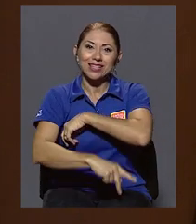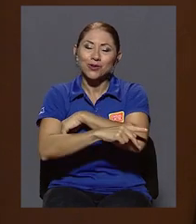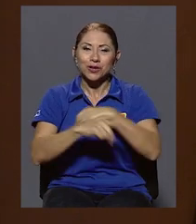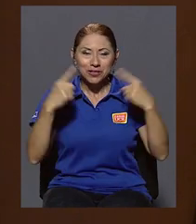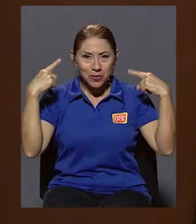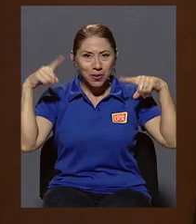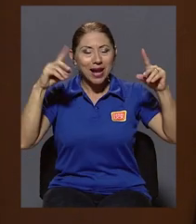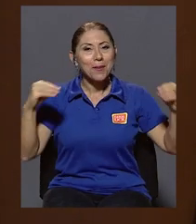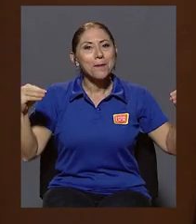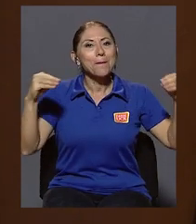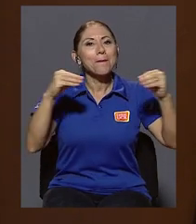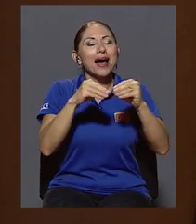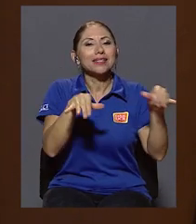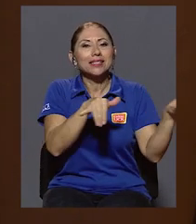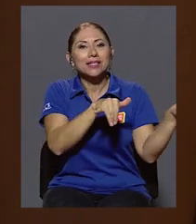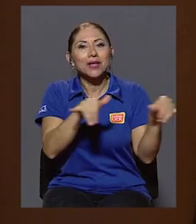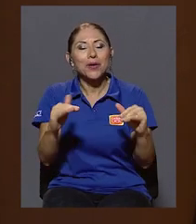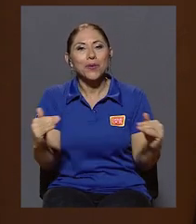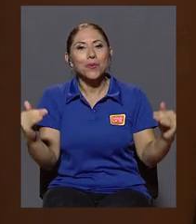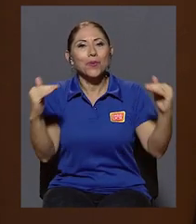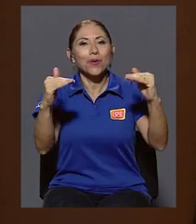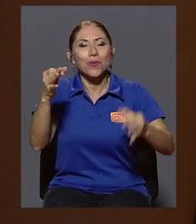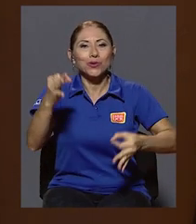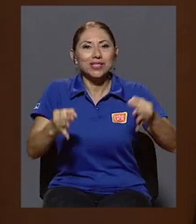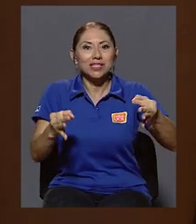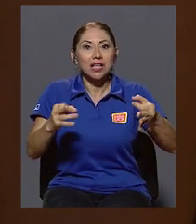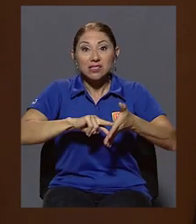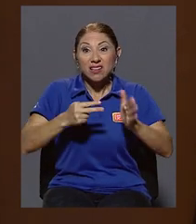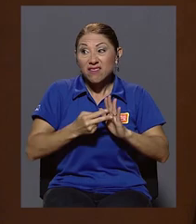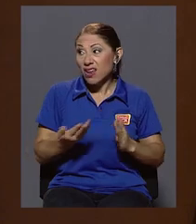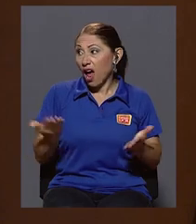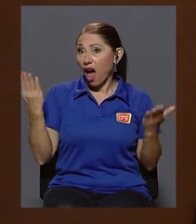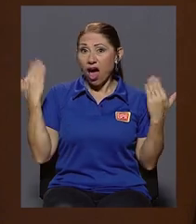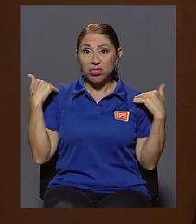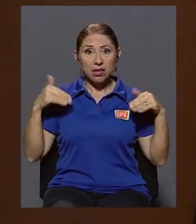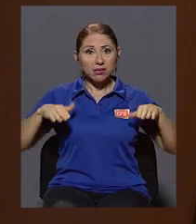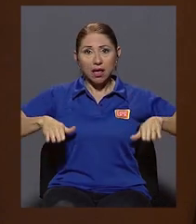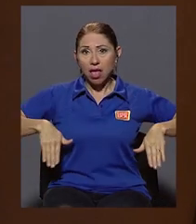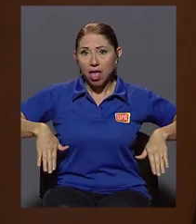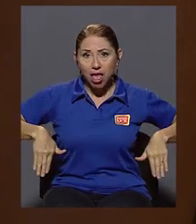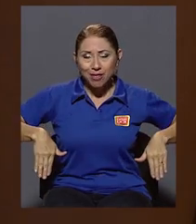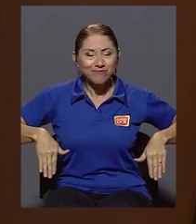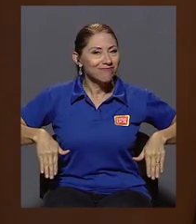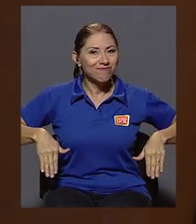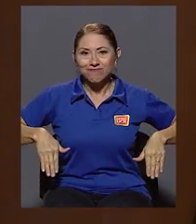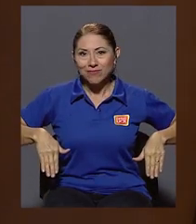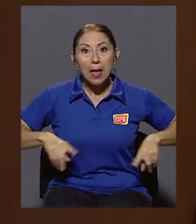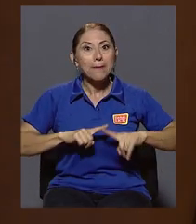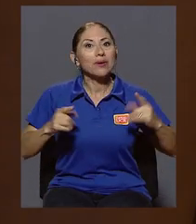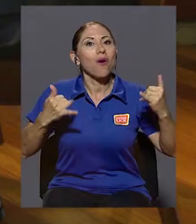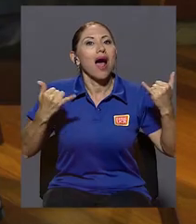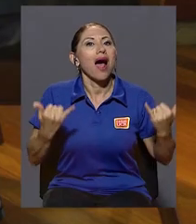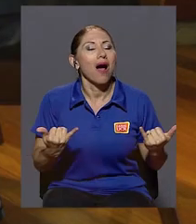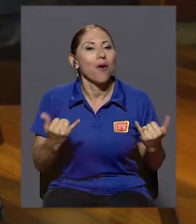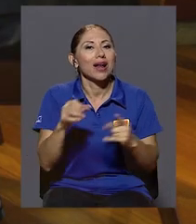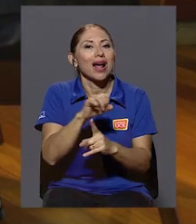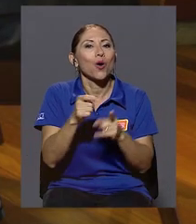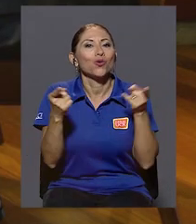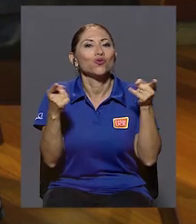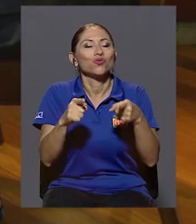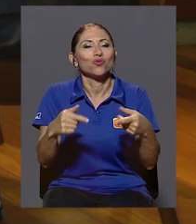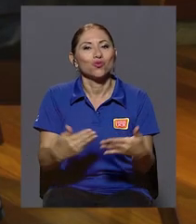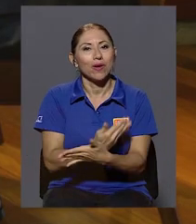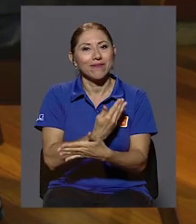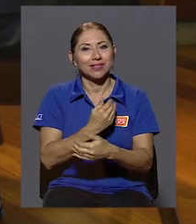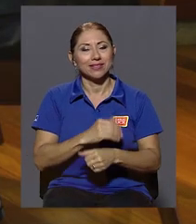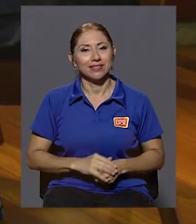más justicia y más igualdad. No es que antes no lo hayamos hecho, sino que ahora estamos ante